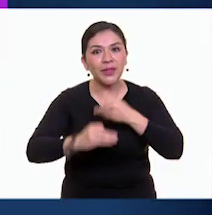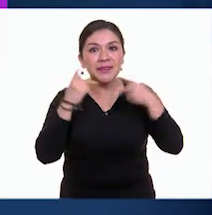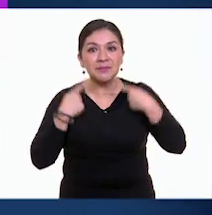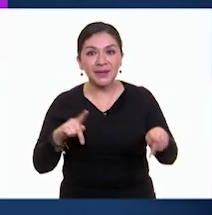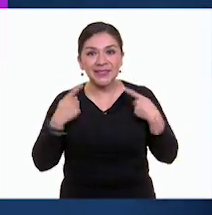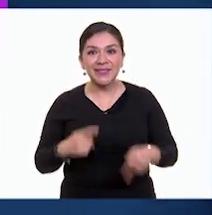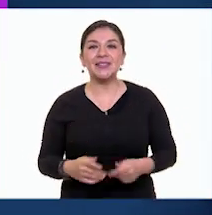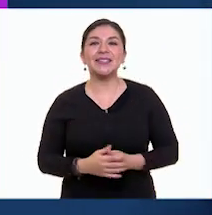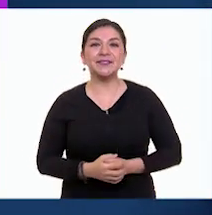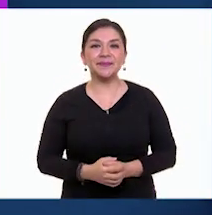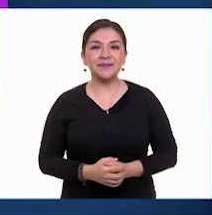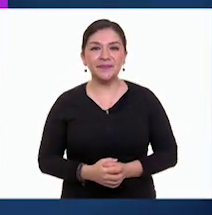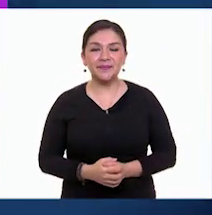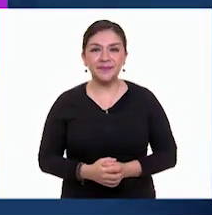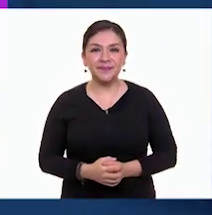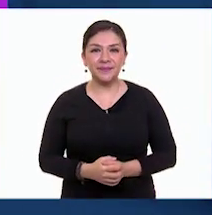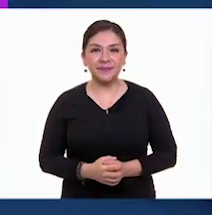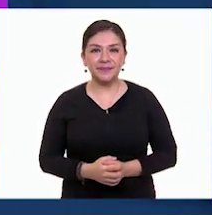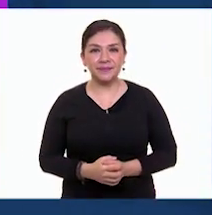unos a los otros.